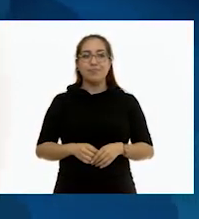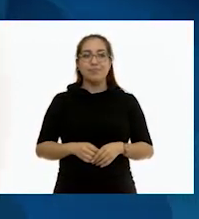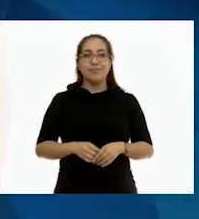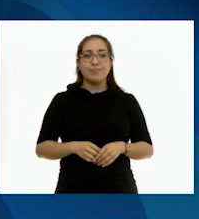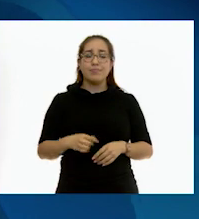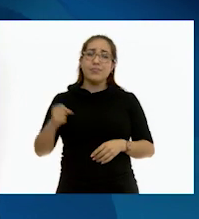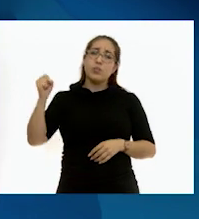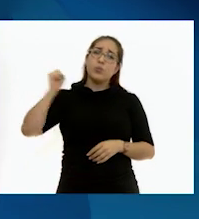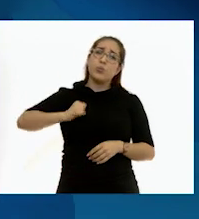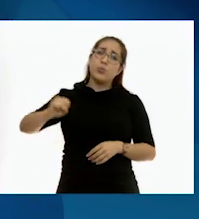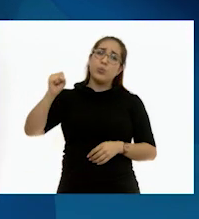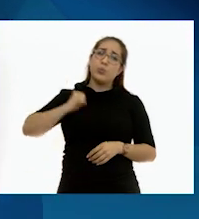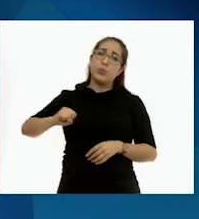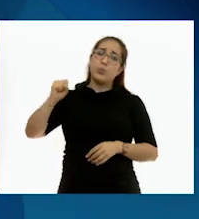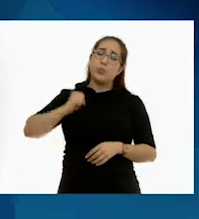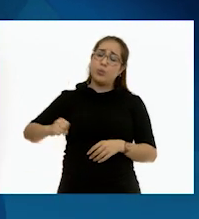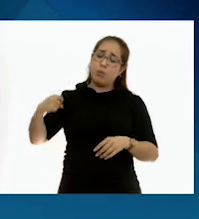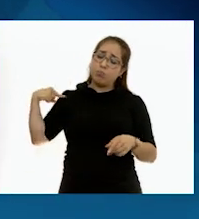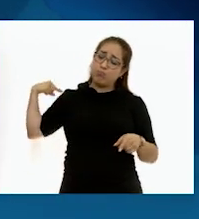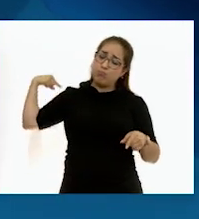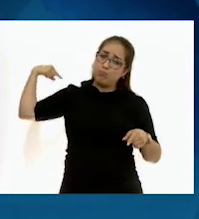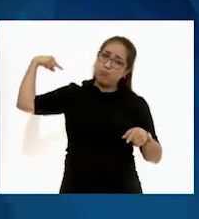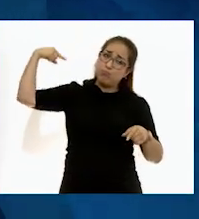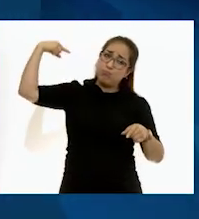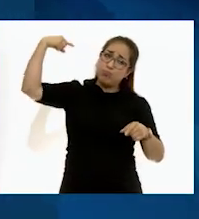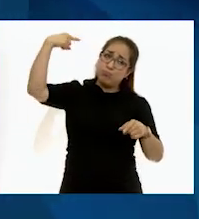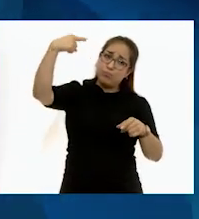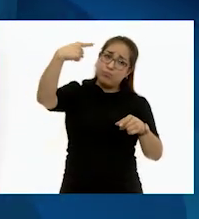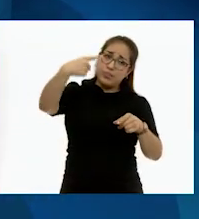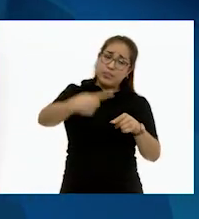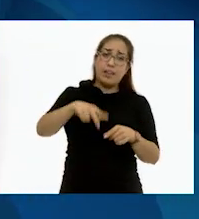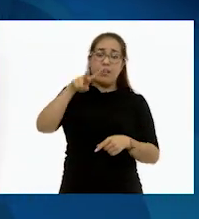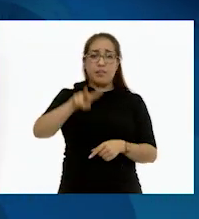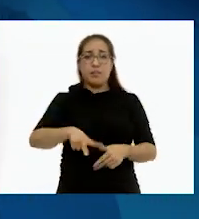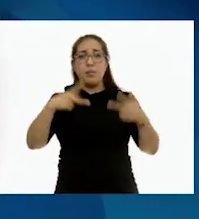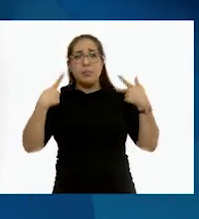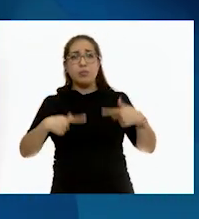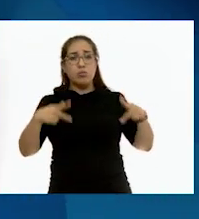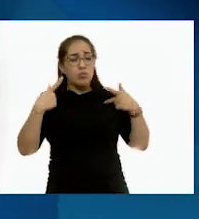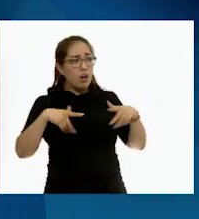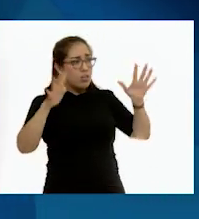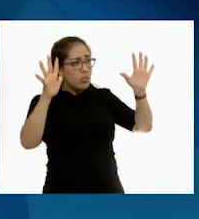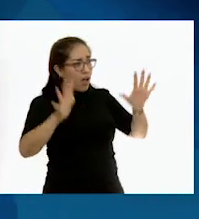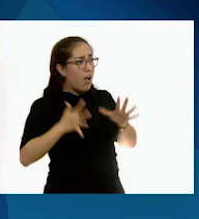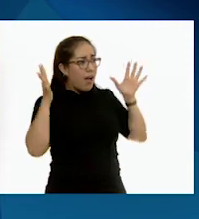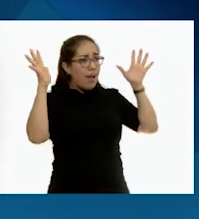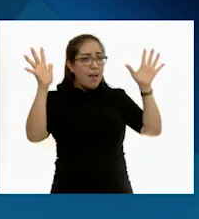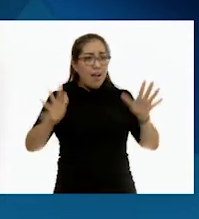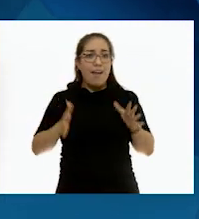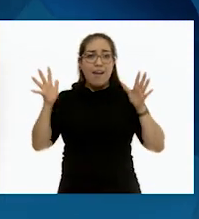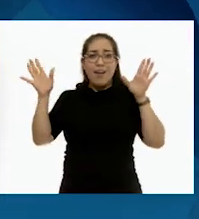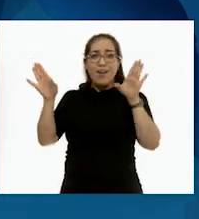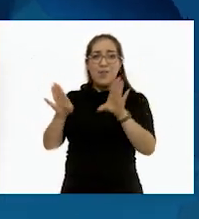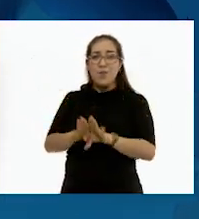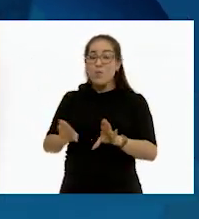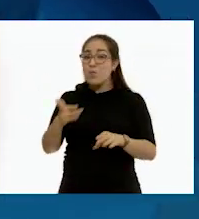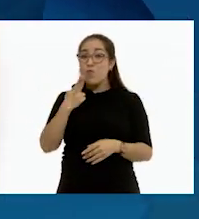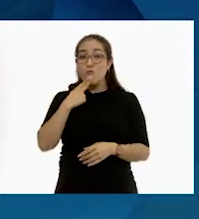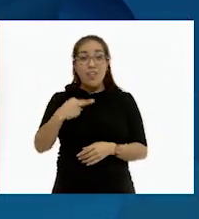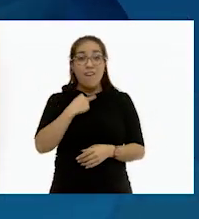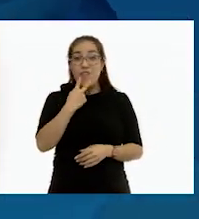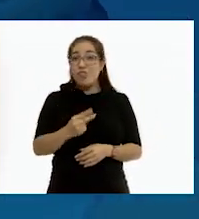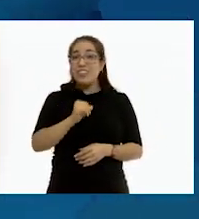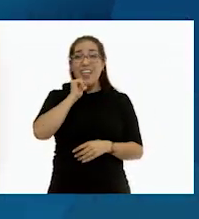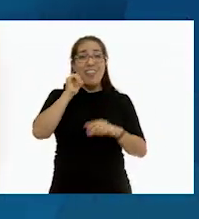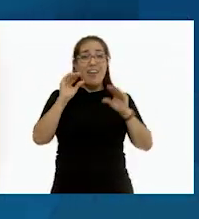Durante siglos, el arte de la pantomima ha cautivado a muchas personas por su capacidad de contar historias sin el uso de la voz, su